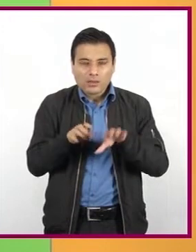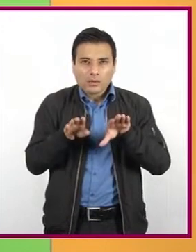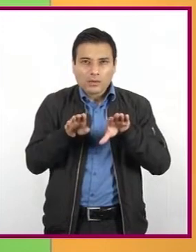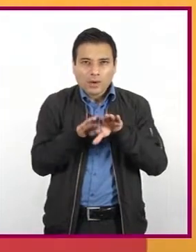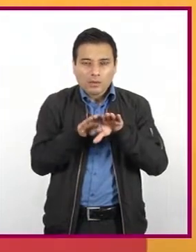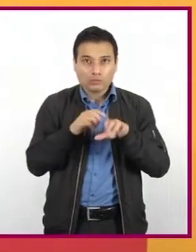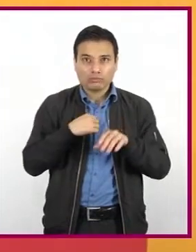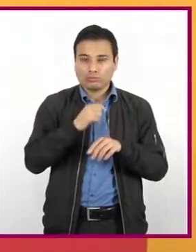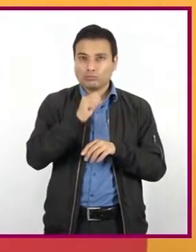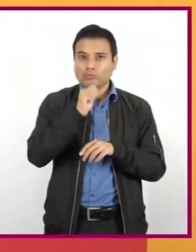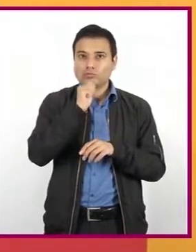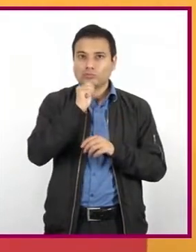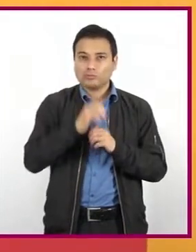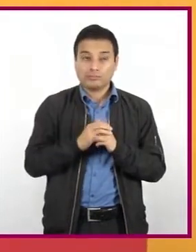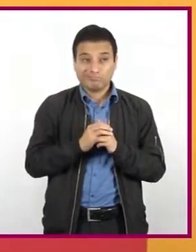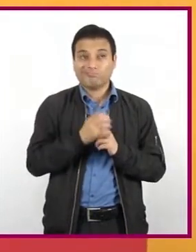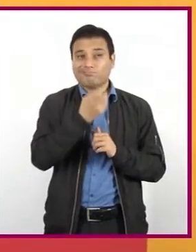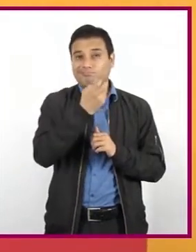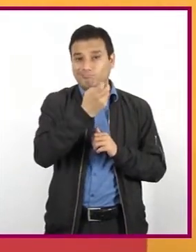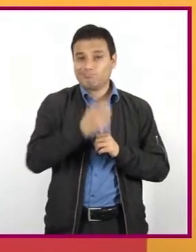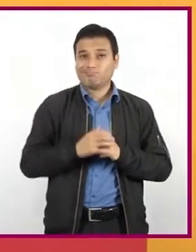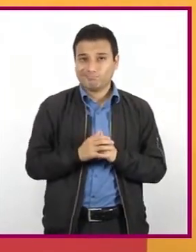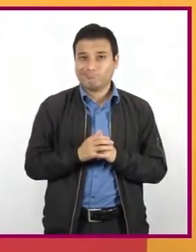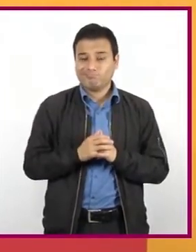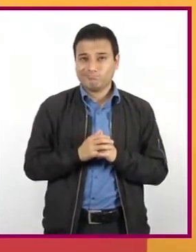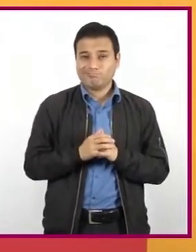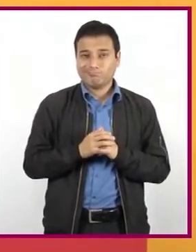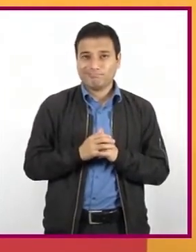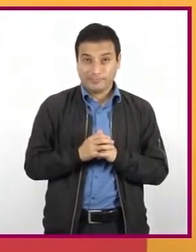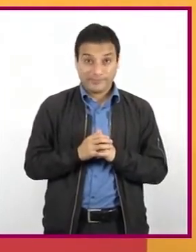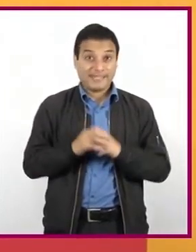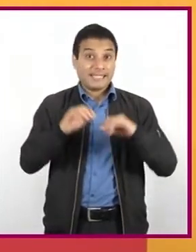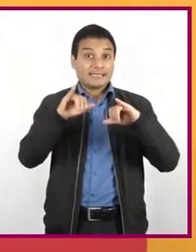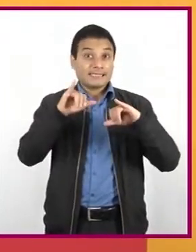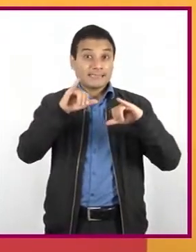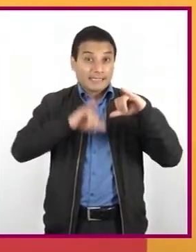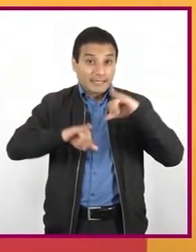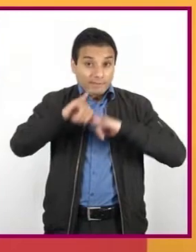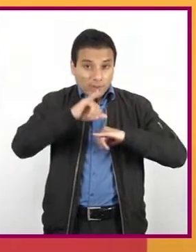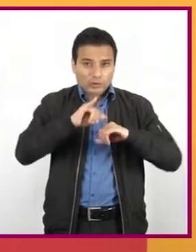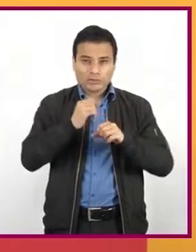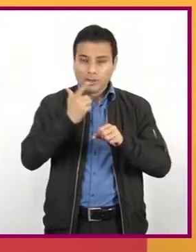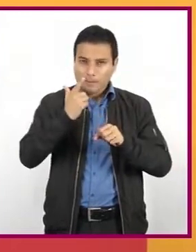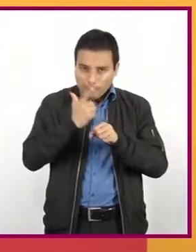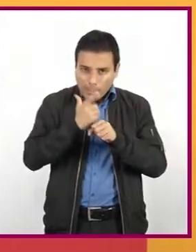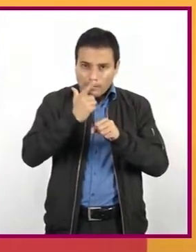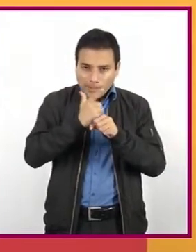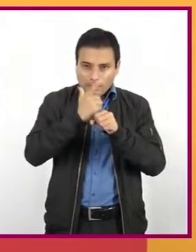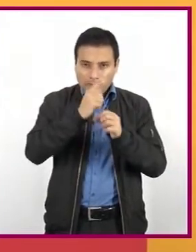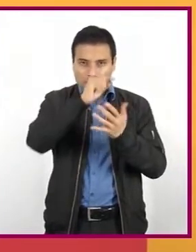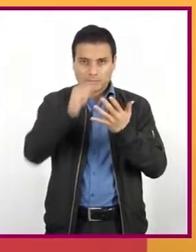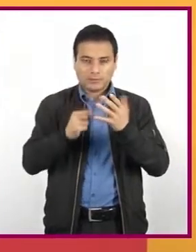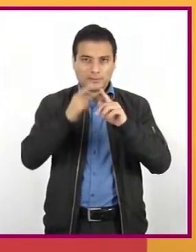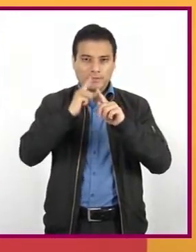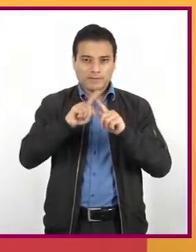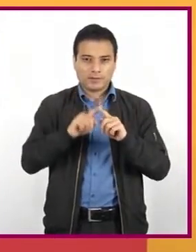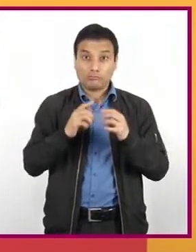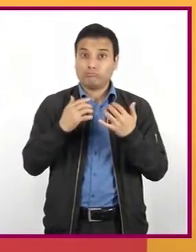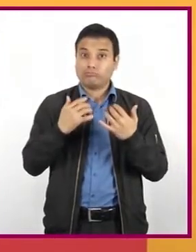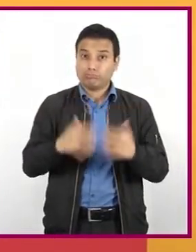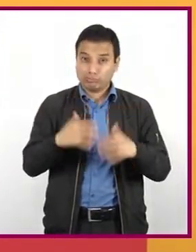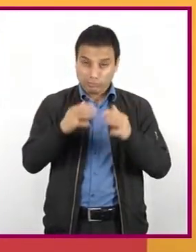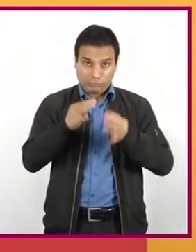posibles. Tienes razón. Los descubrimientos que los científicos han hecho a lo largo de la historia han repercutido enormemente